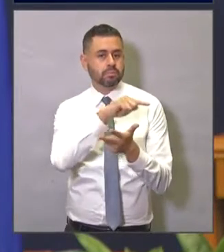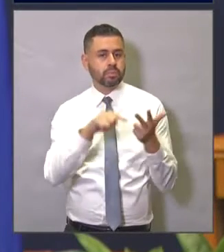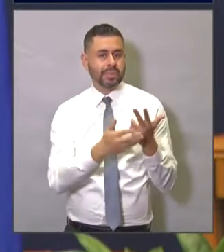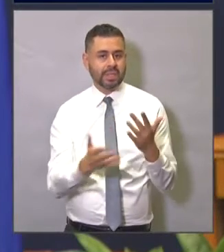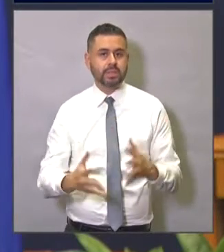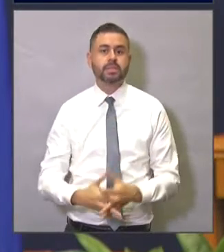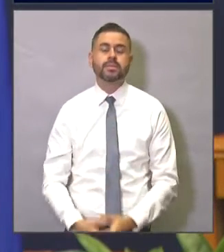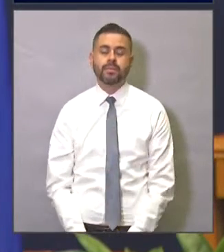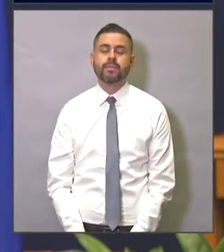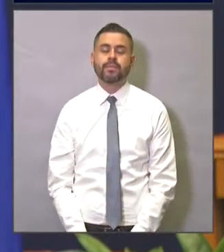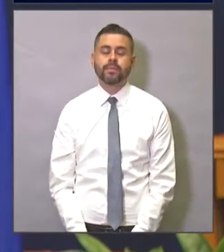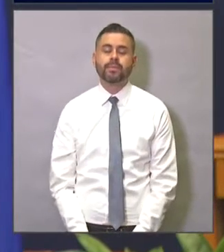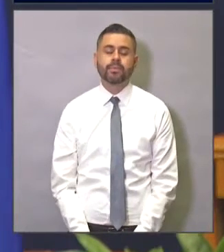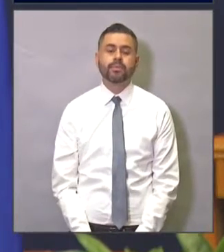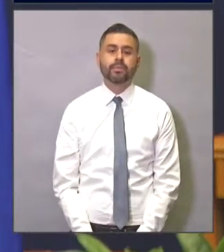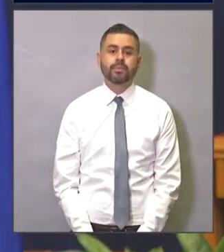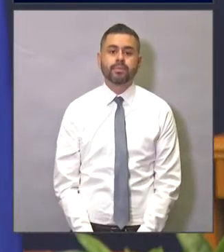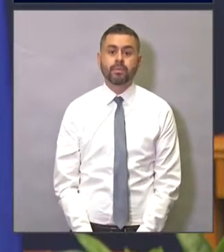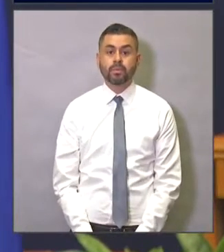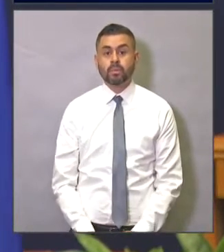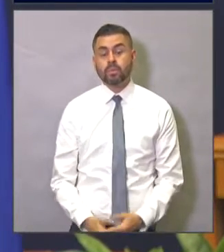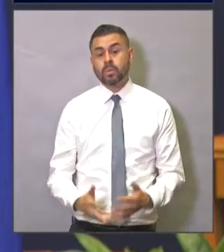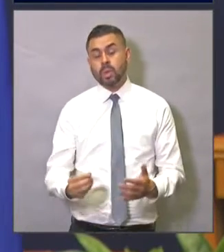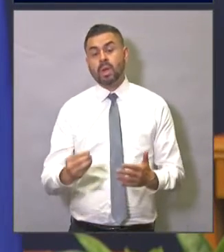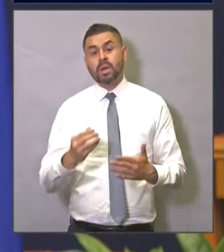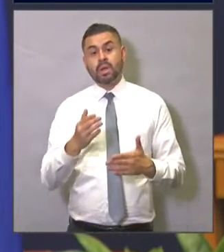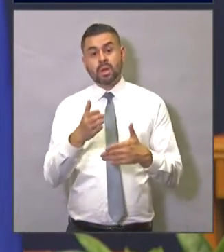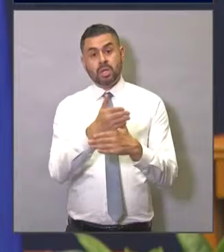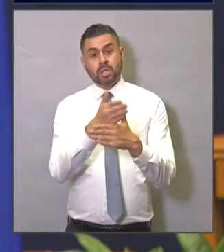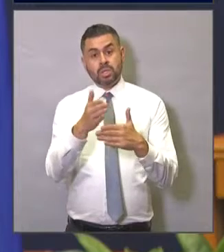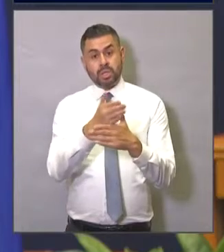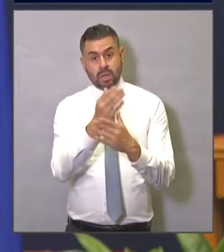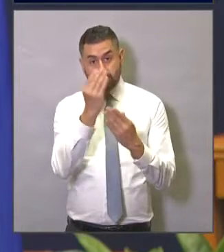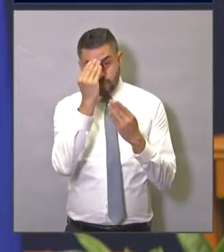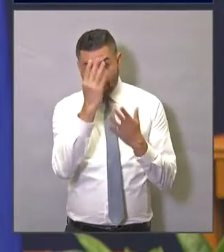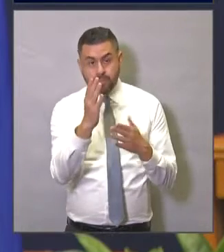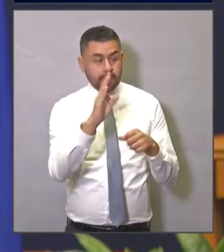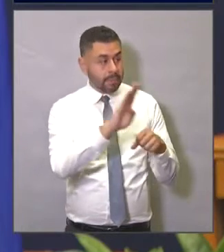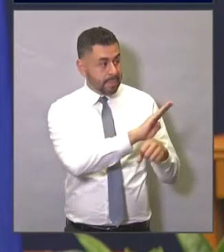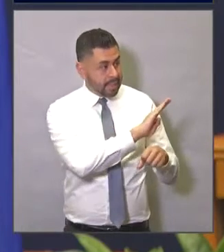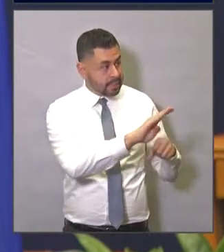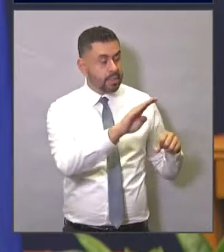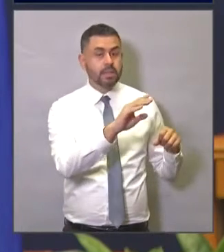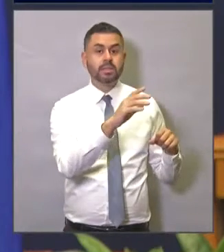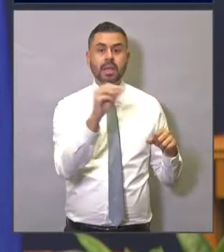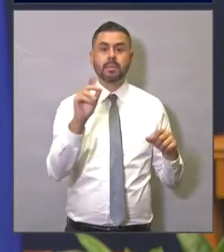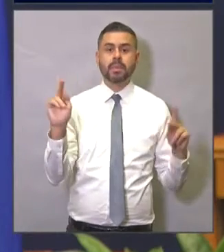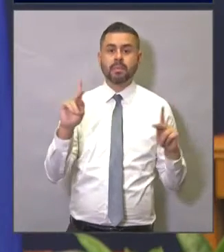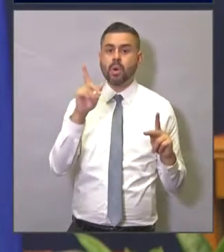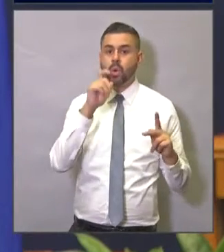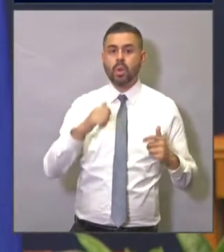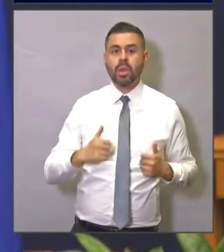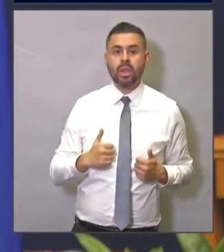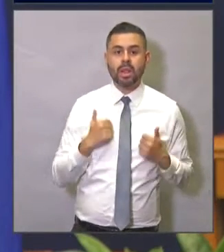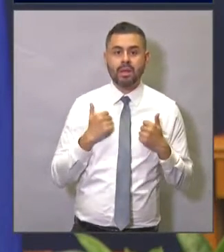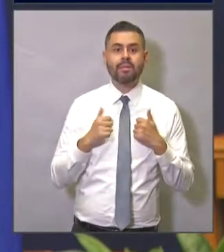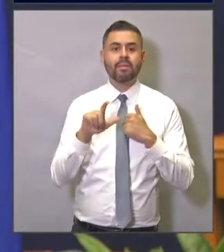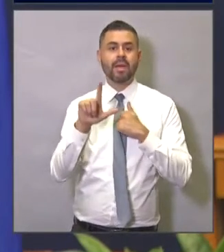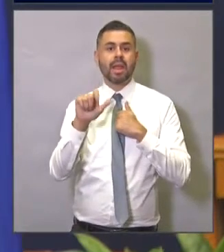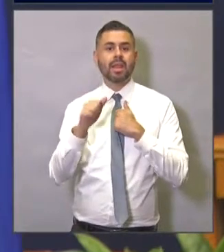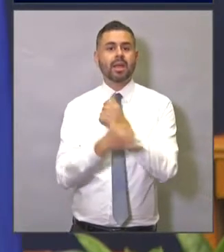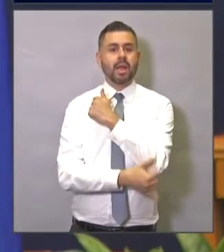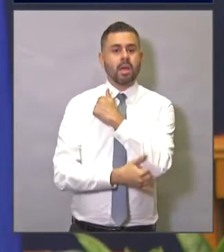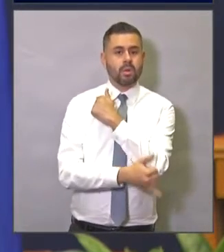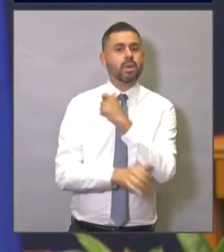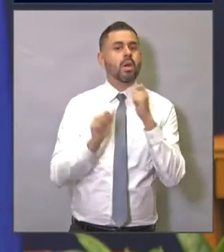queremos compartir nuevamente un simple mensaje para los negocios y cada una de las personas que viven en nuestra comunidad del Condado de